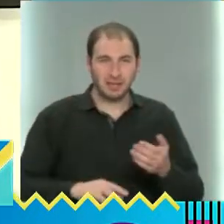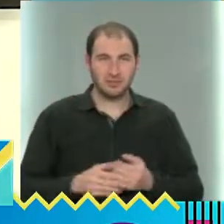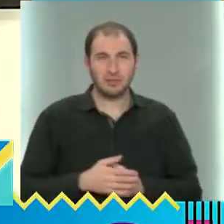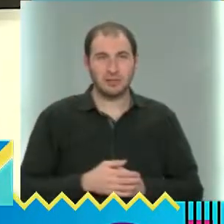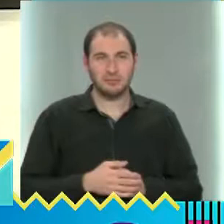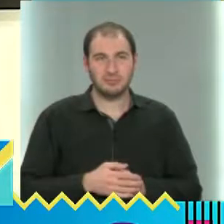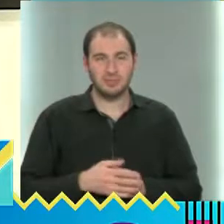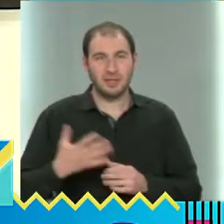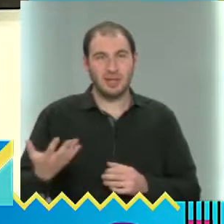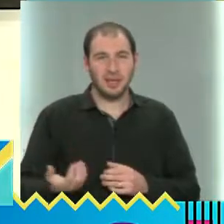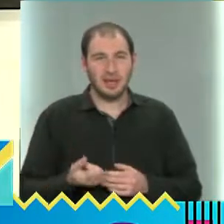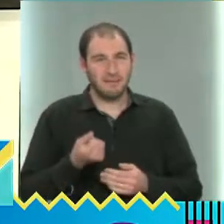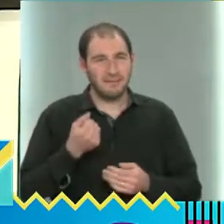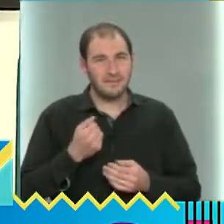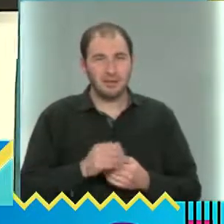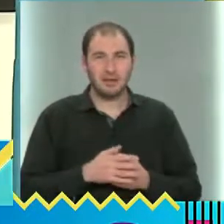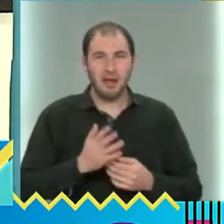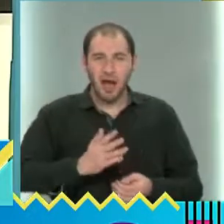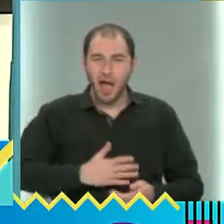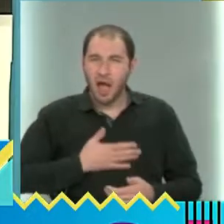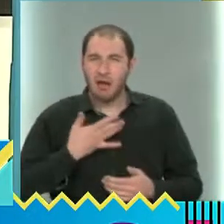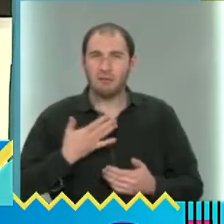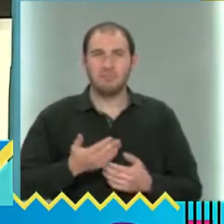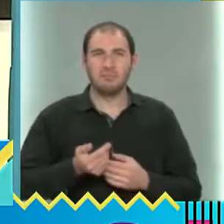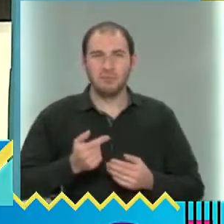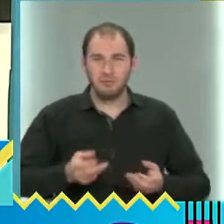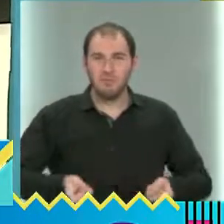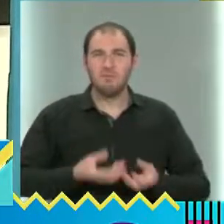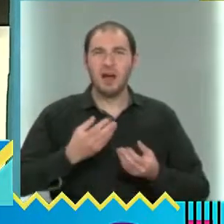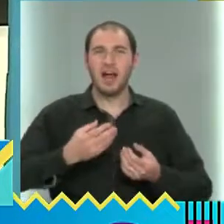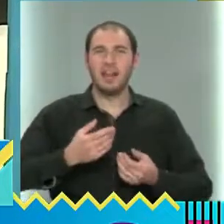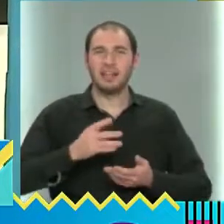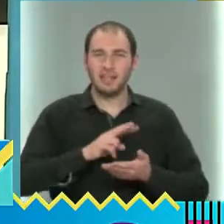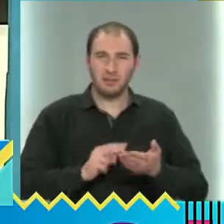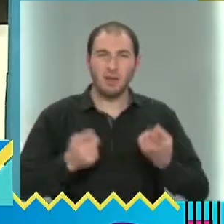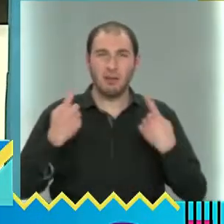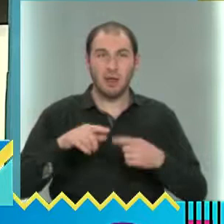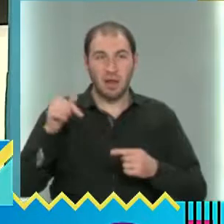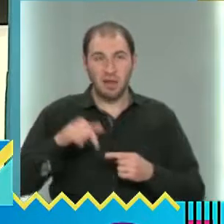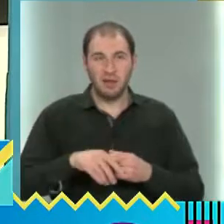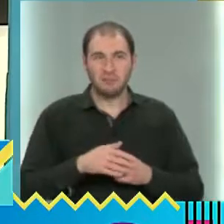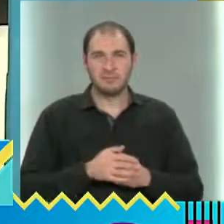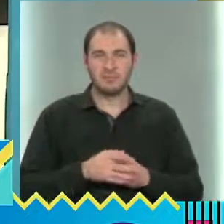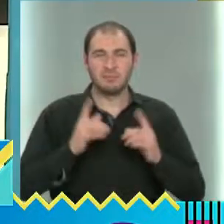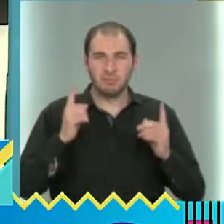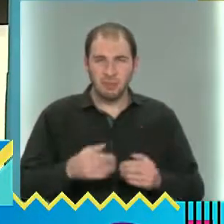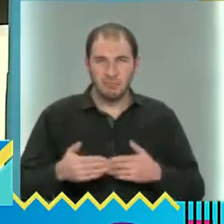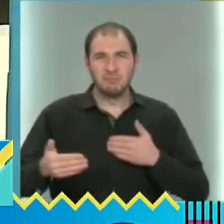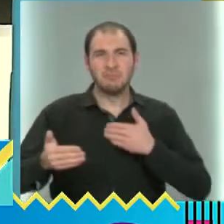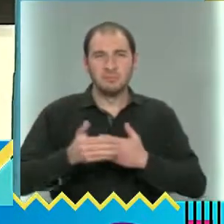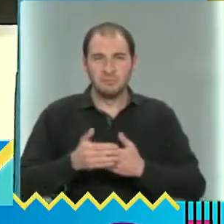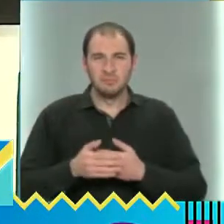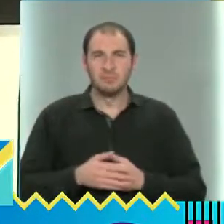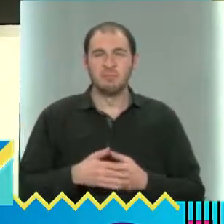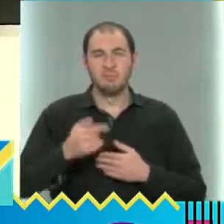de encontrarle la pasión, ¿sí?, que genera y que despierta la literatura, pero como estamos viendo, hay que también acercar a